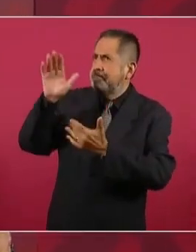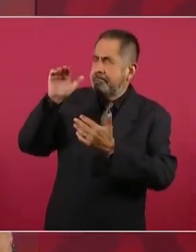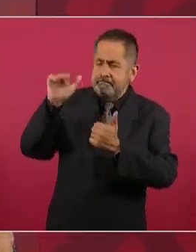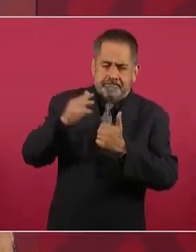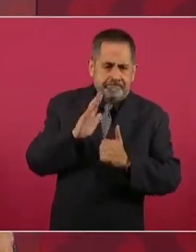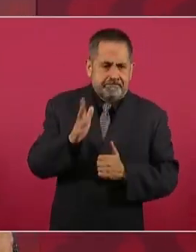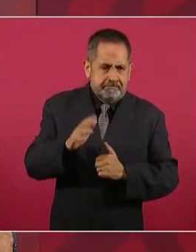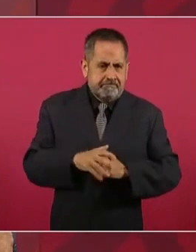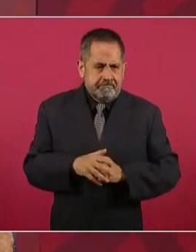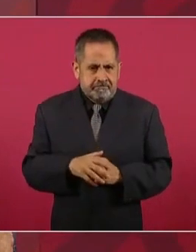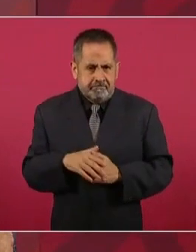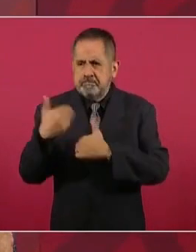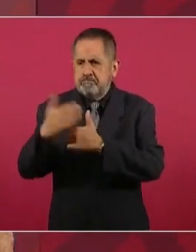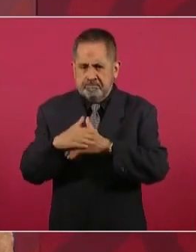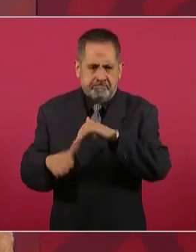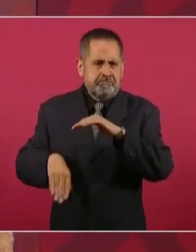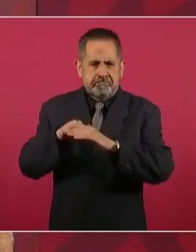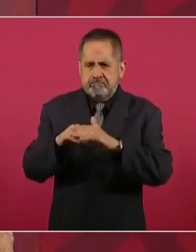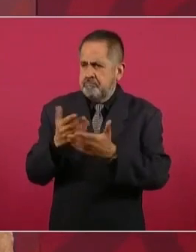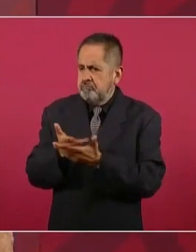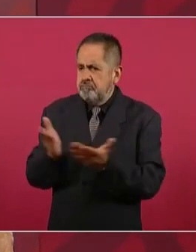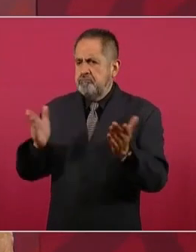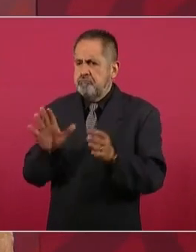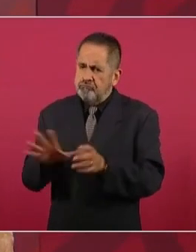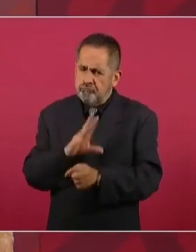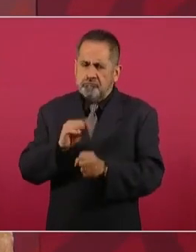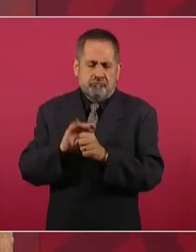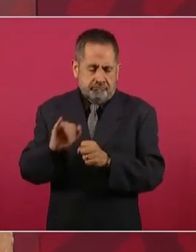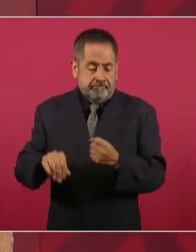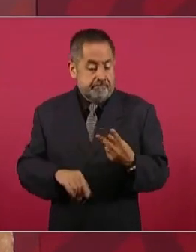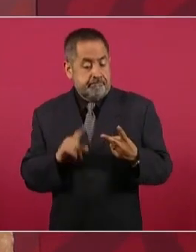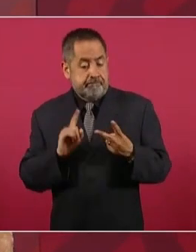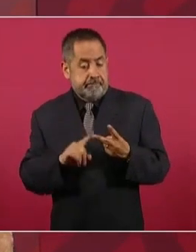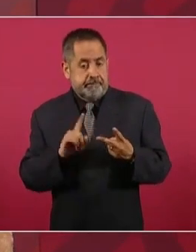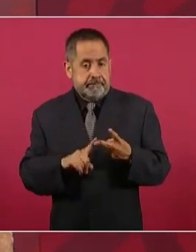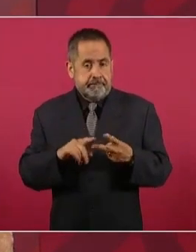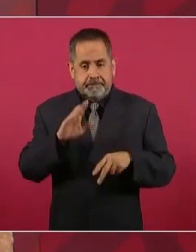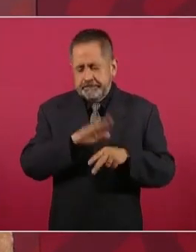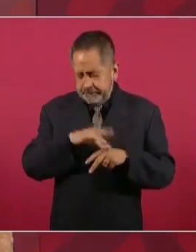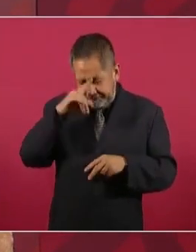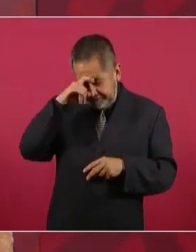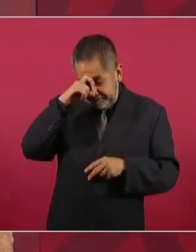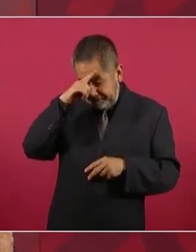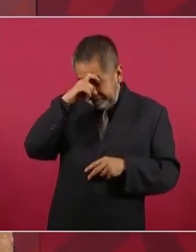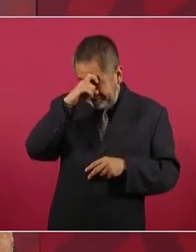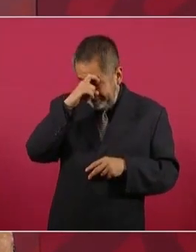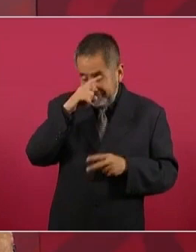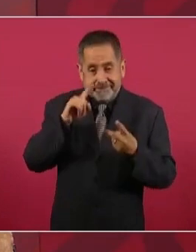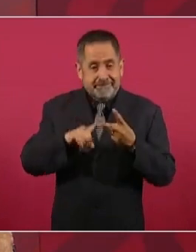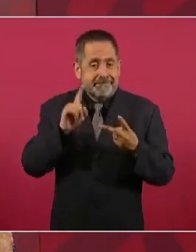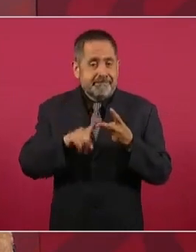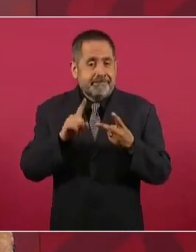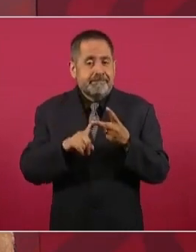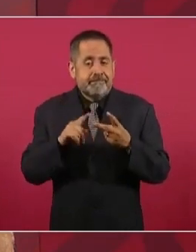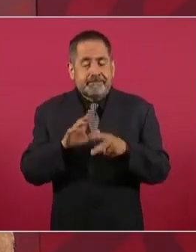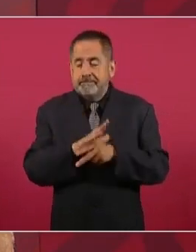y vamos a llegar al 100, y el más difícil de todos,